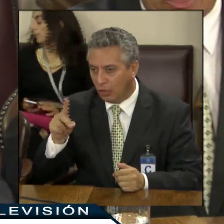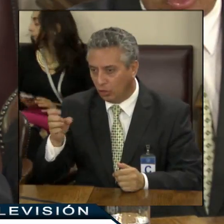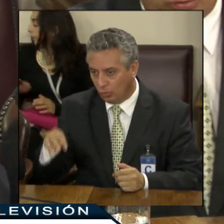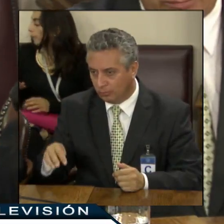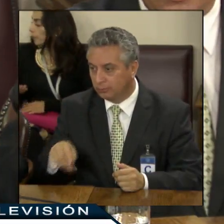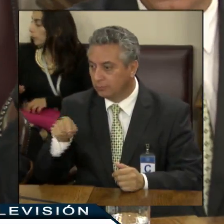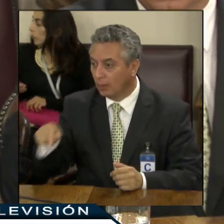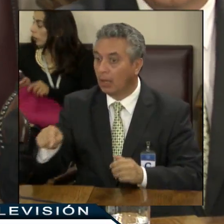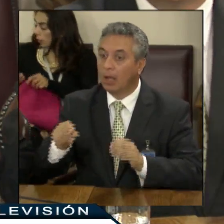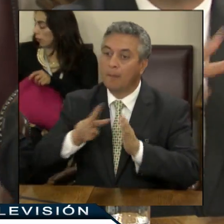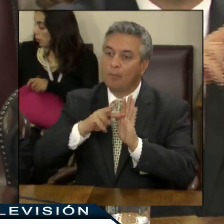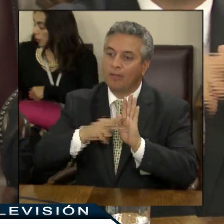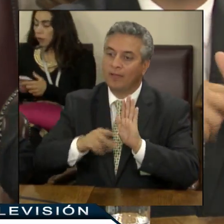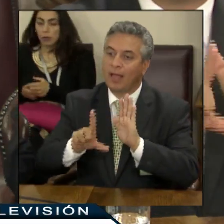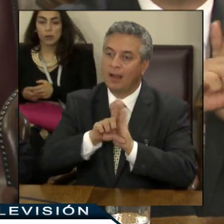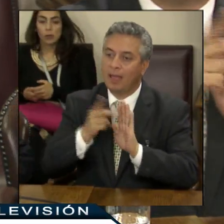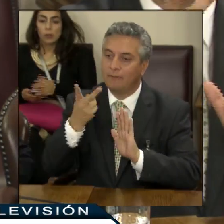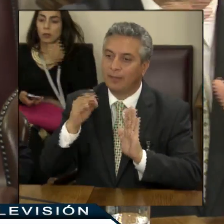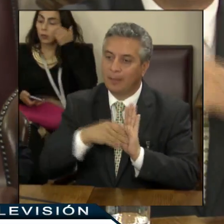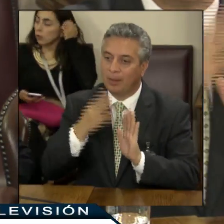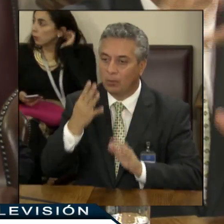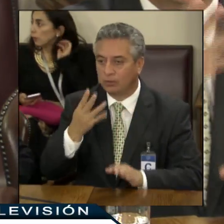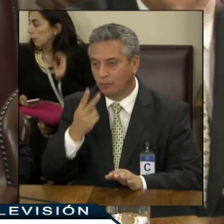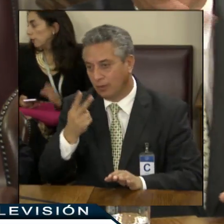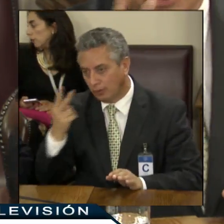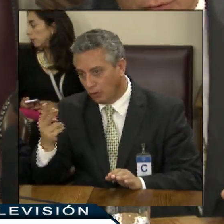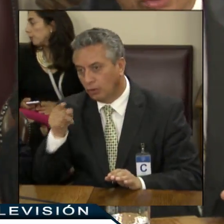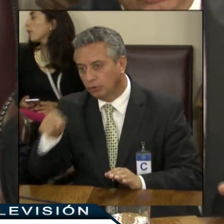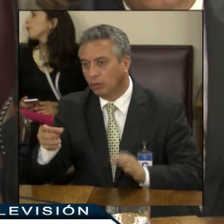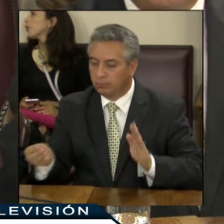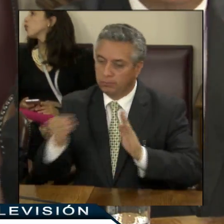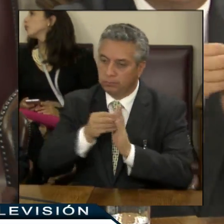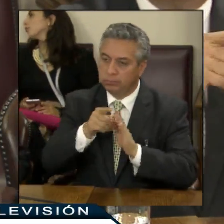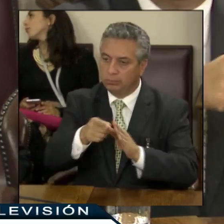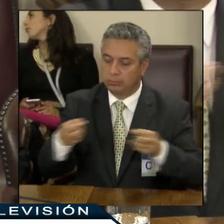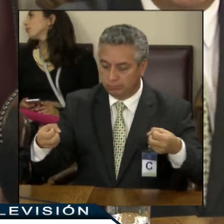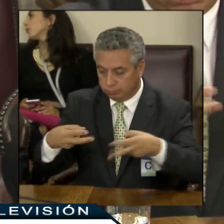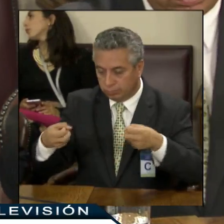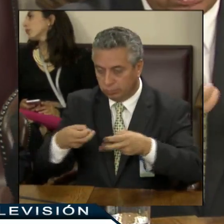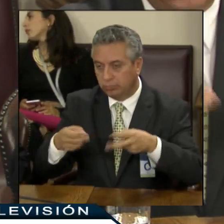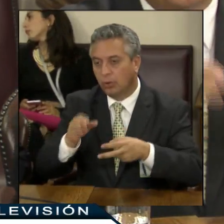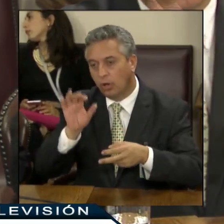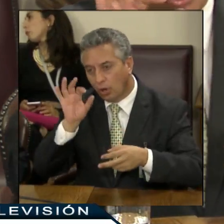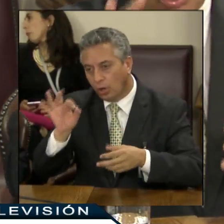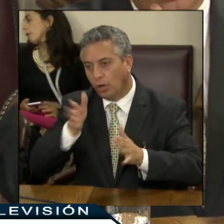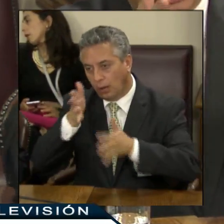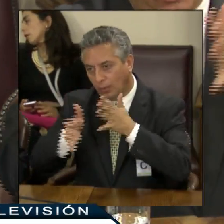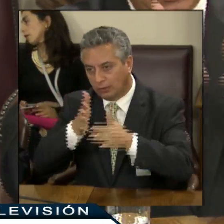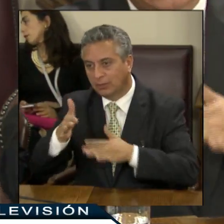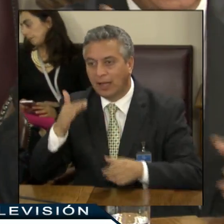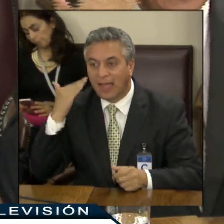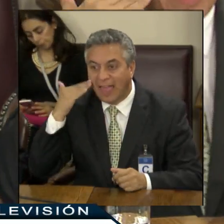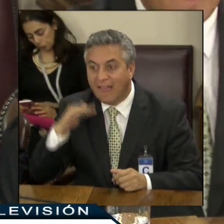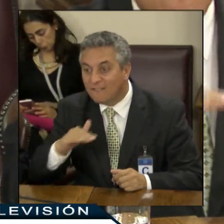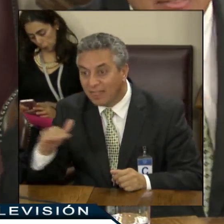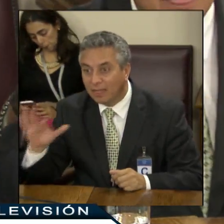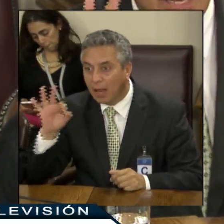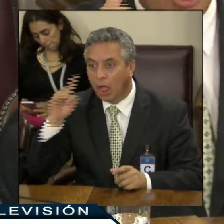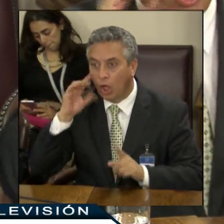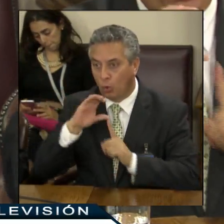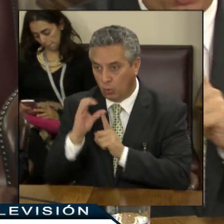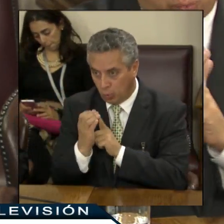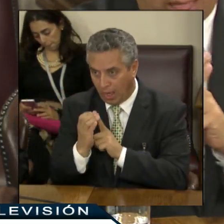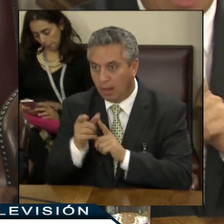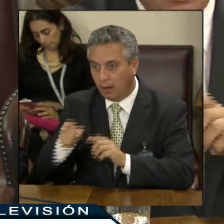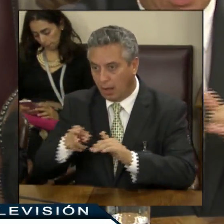ley 20422 al incorporar la lengua de seña o el subtítulo oculto de los programas de contenido infantil o cultural para